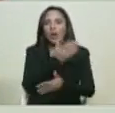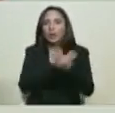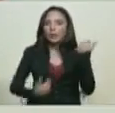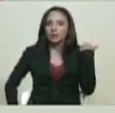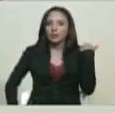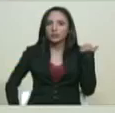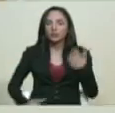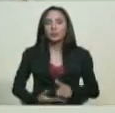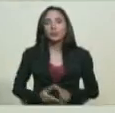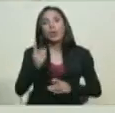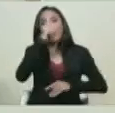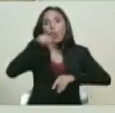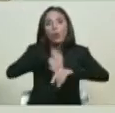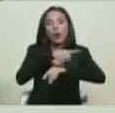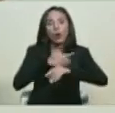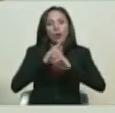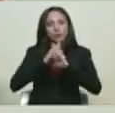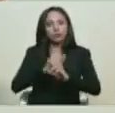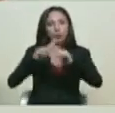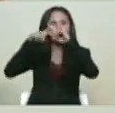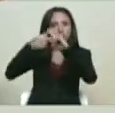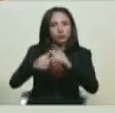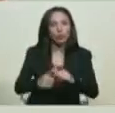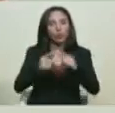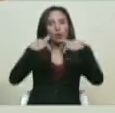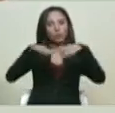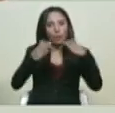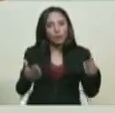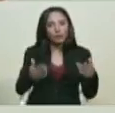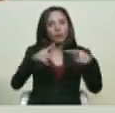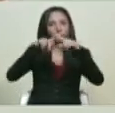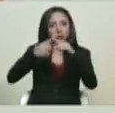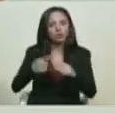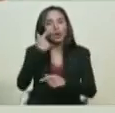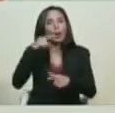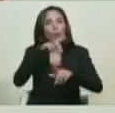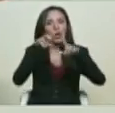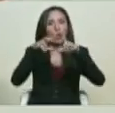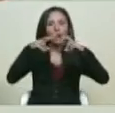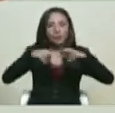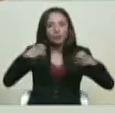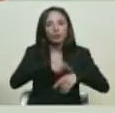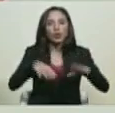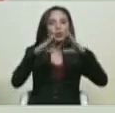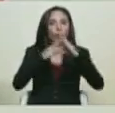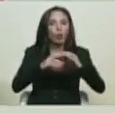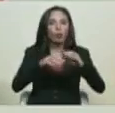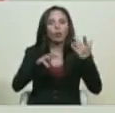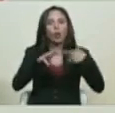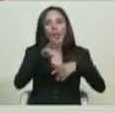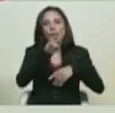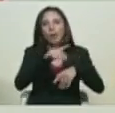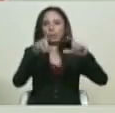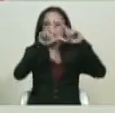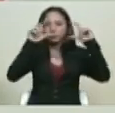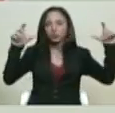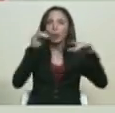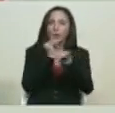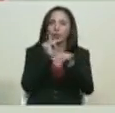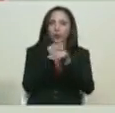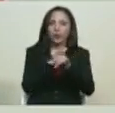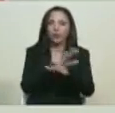Aproximadamente en una hora los resultados hasta mesa pueden ser consultados en la página del Consejo